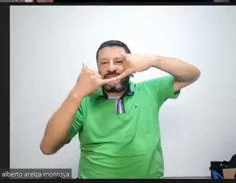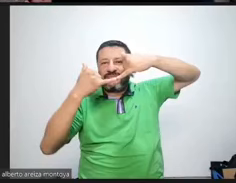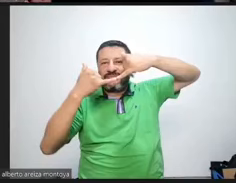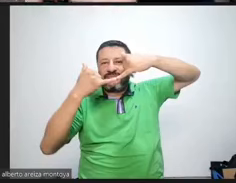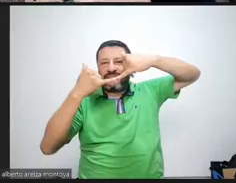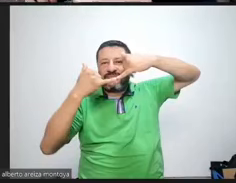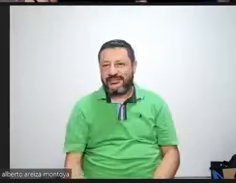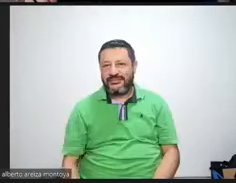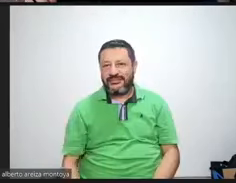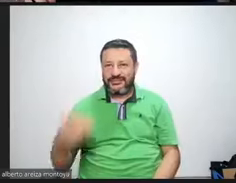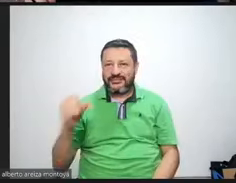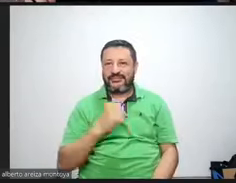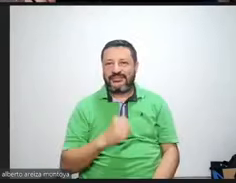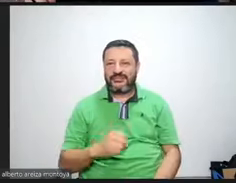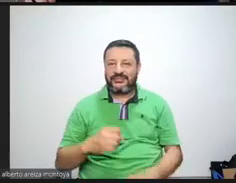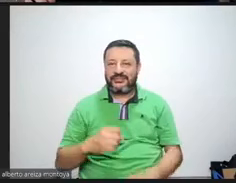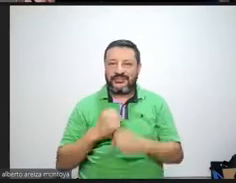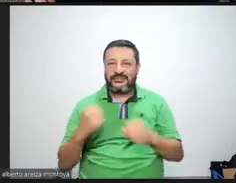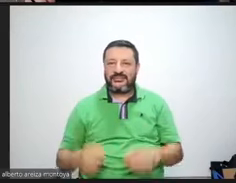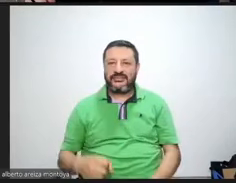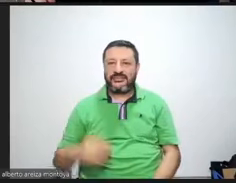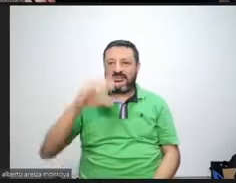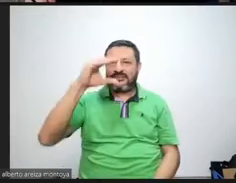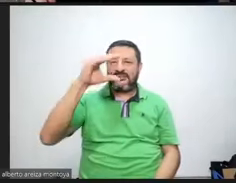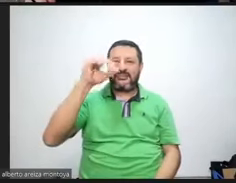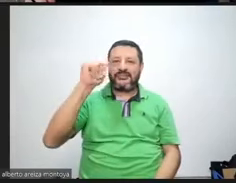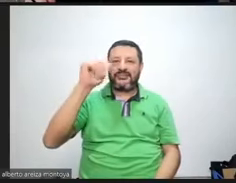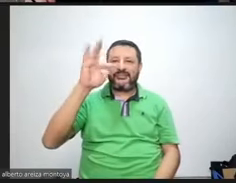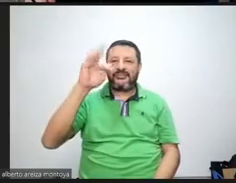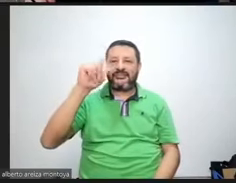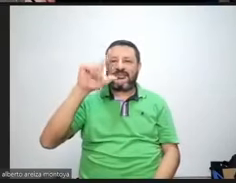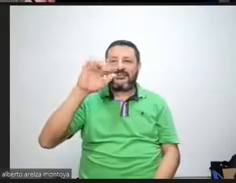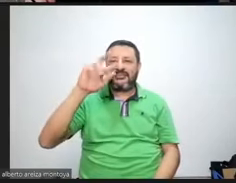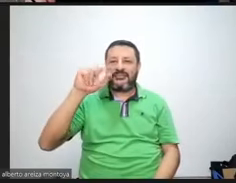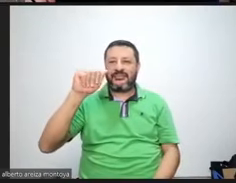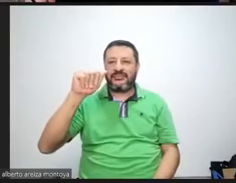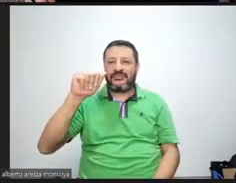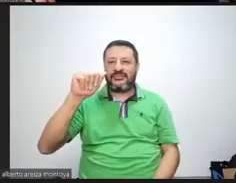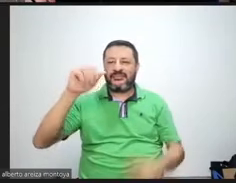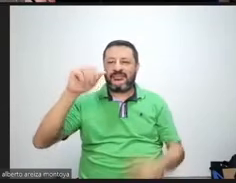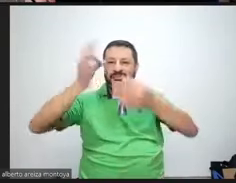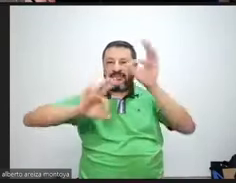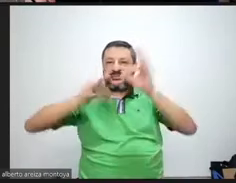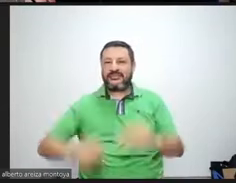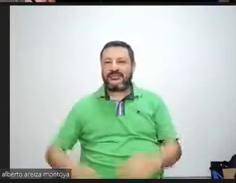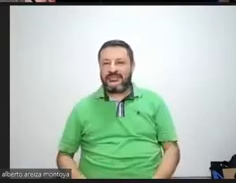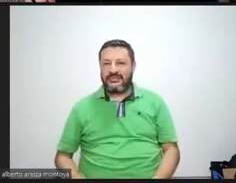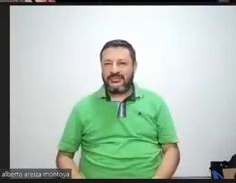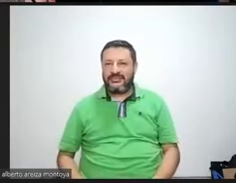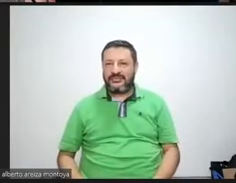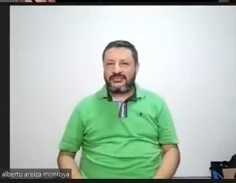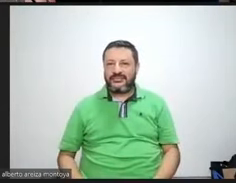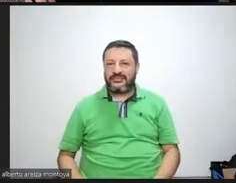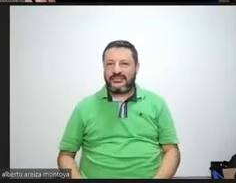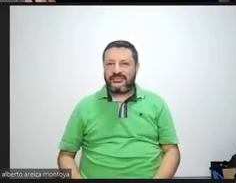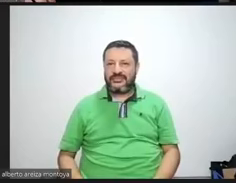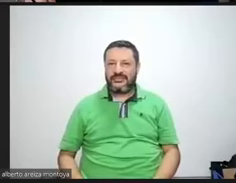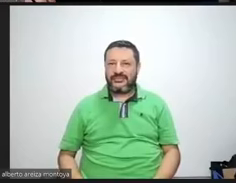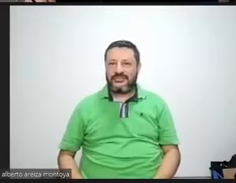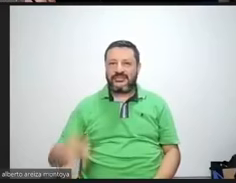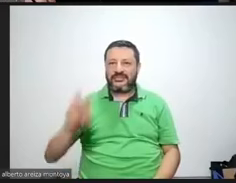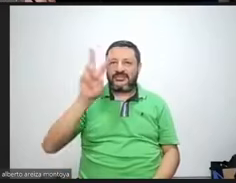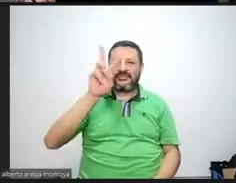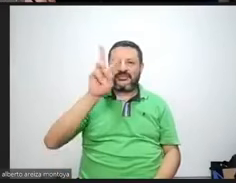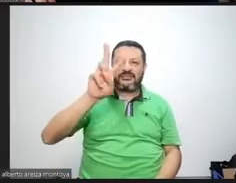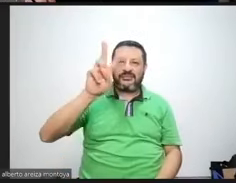fuerte, y fue Catalina a Juegos Olímpicos. Y yo creo que ella en ese tiempo tenía como 27,